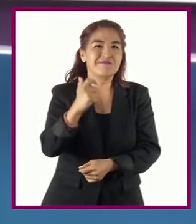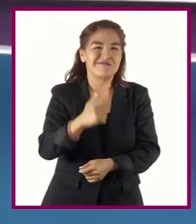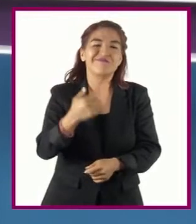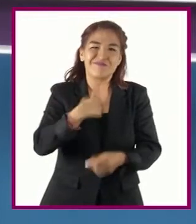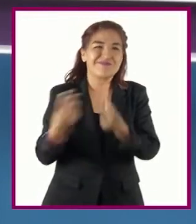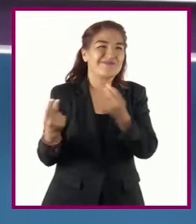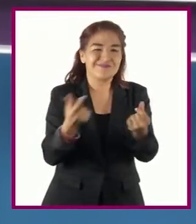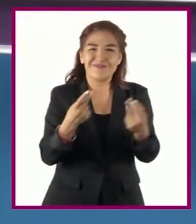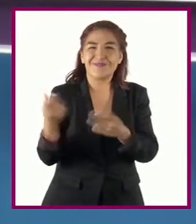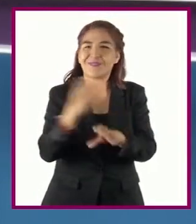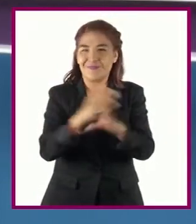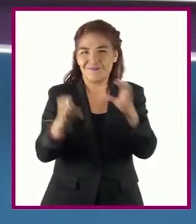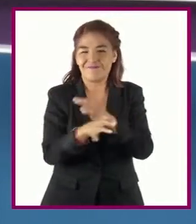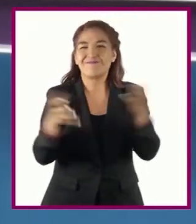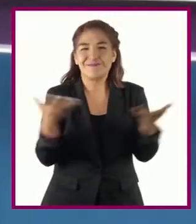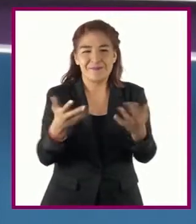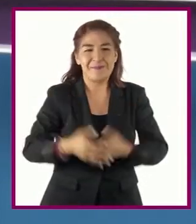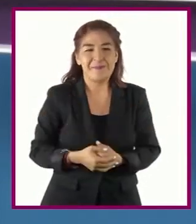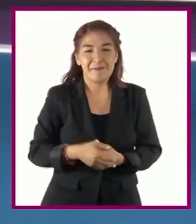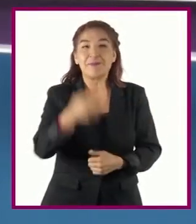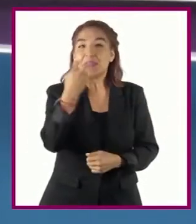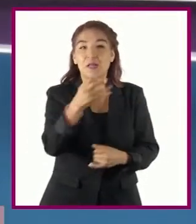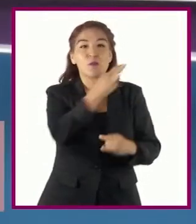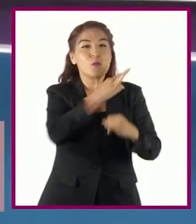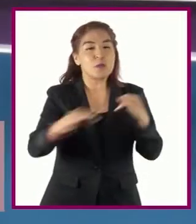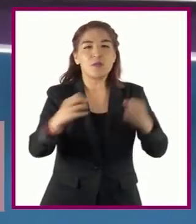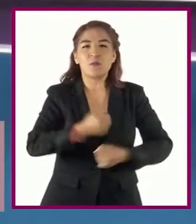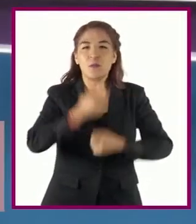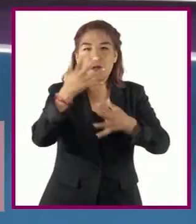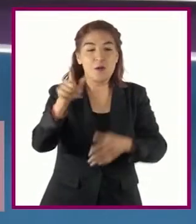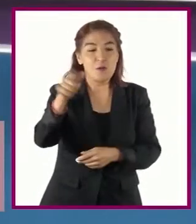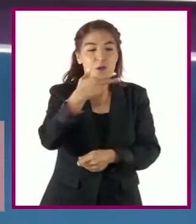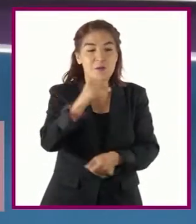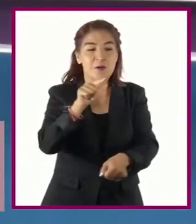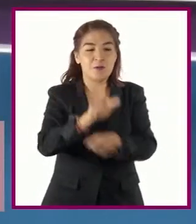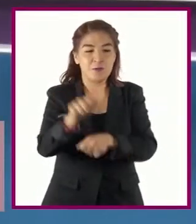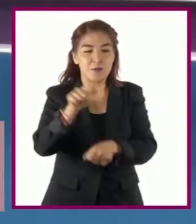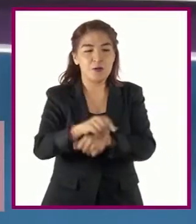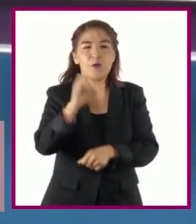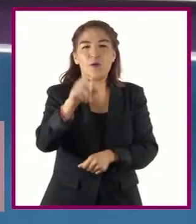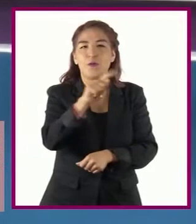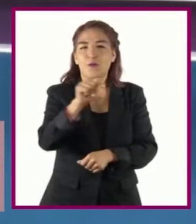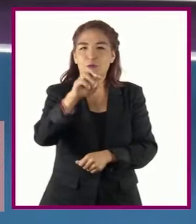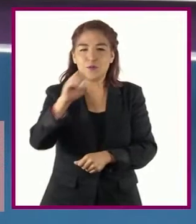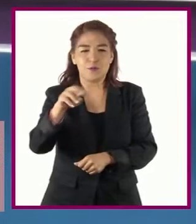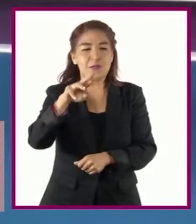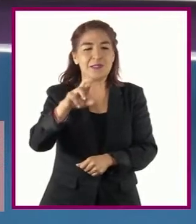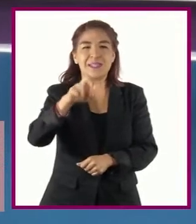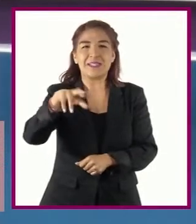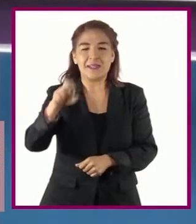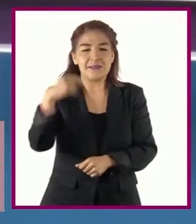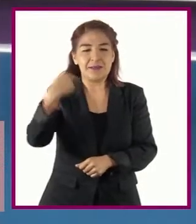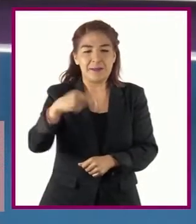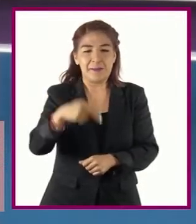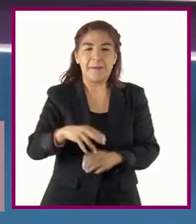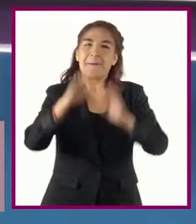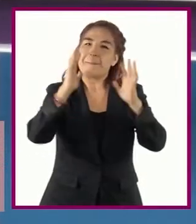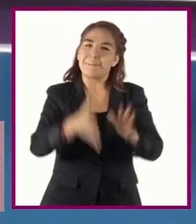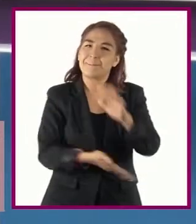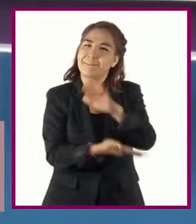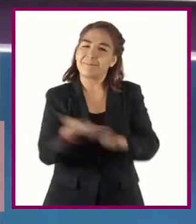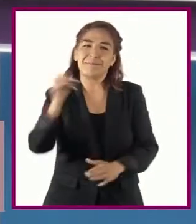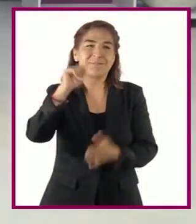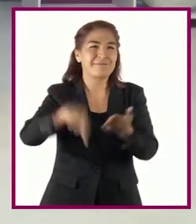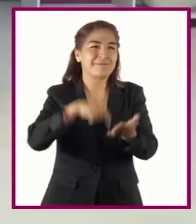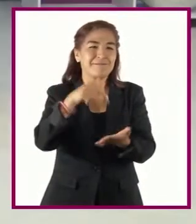hacer. Nuestro último poema es del guatemalteco Otto René Castillo, llamado Vámonos, patria, a